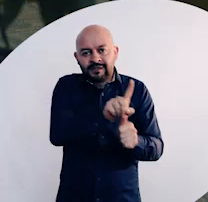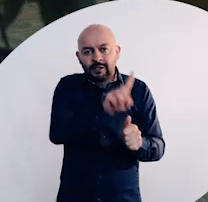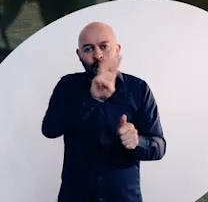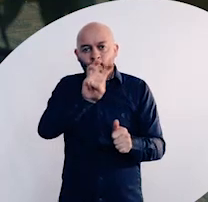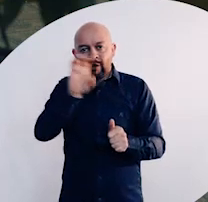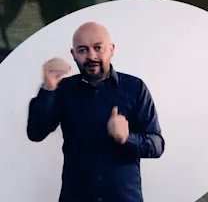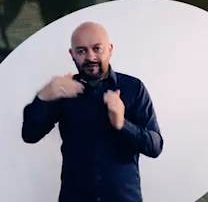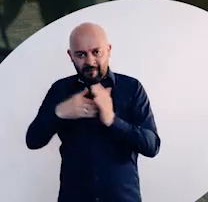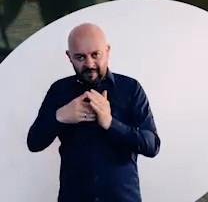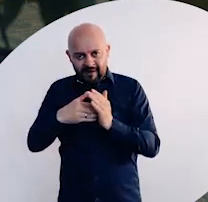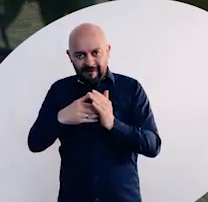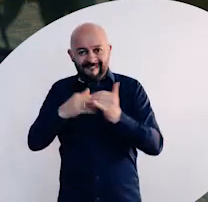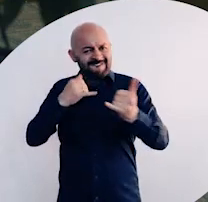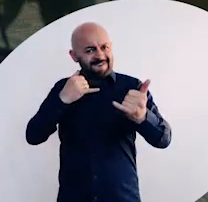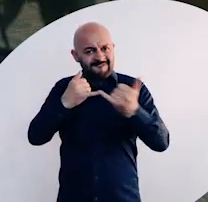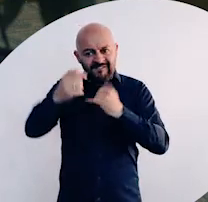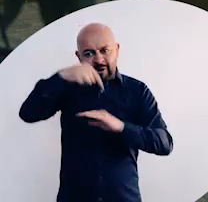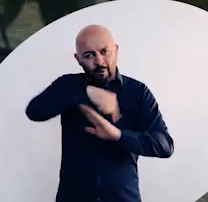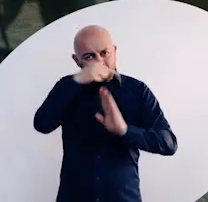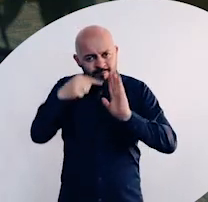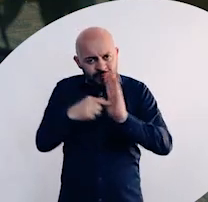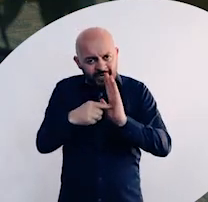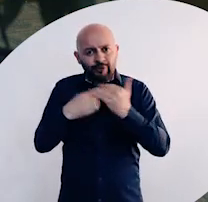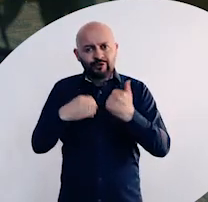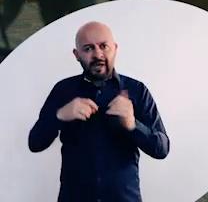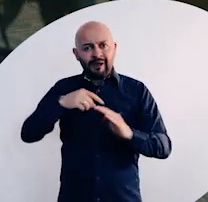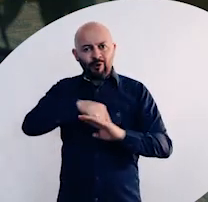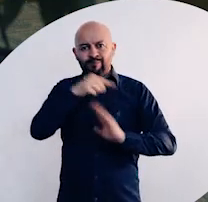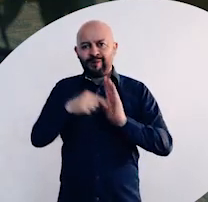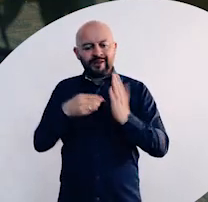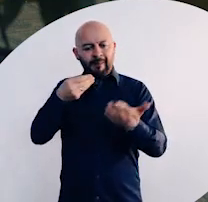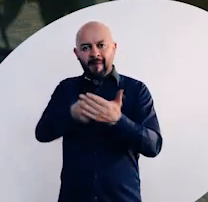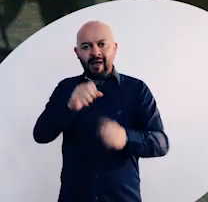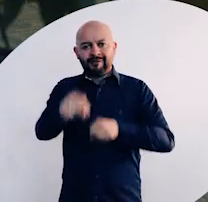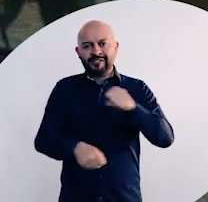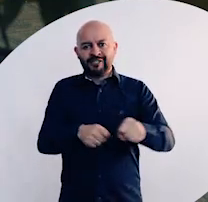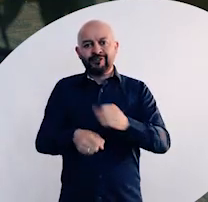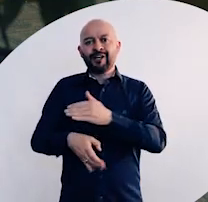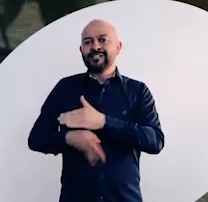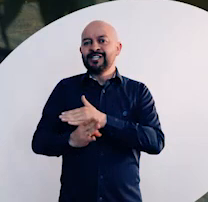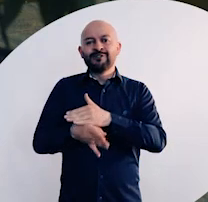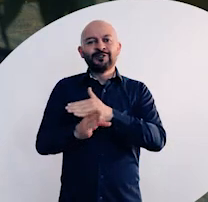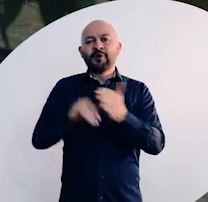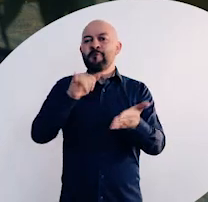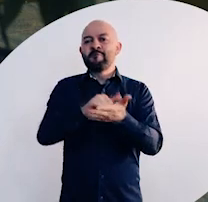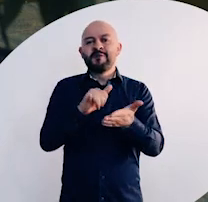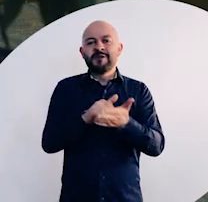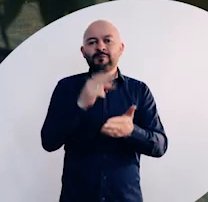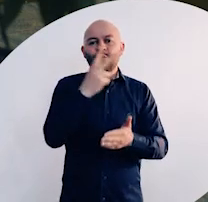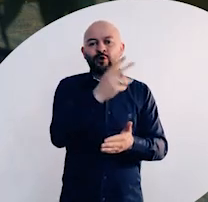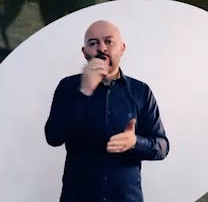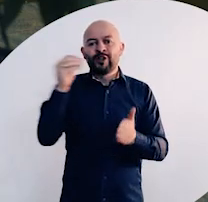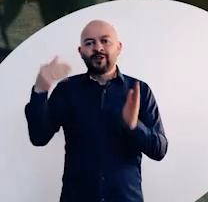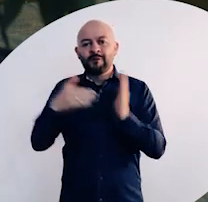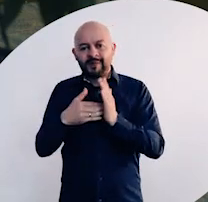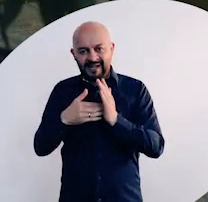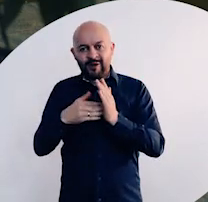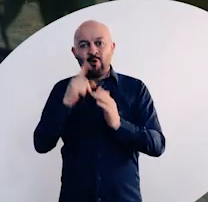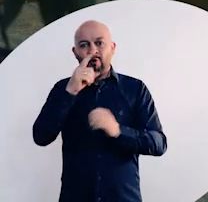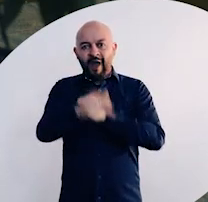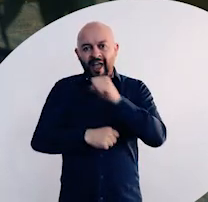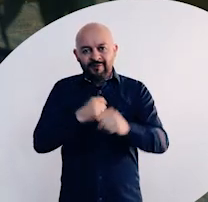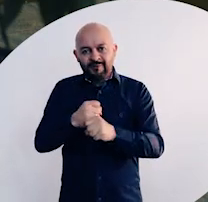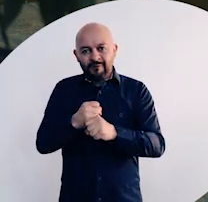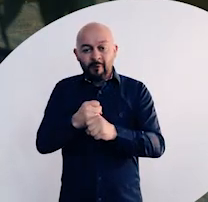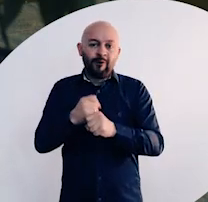mil pesos. Al cabo del sexto mes ya el cliente había pagado la bicicleta y continuó ahorrando los 200 mil pesos durante un